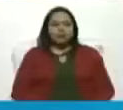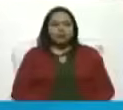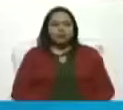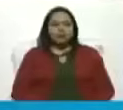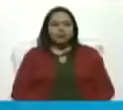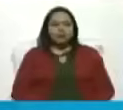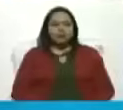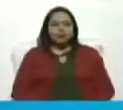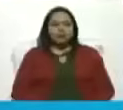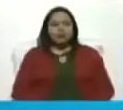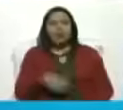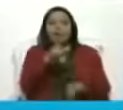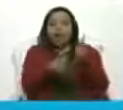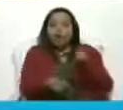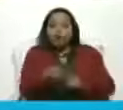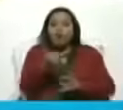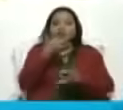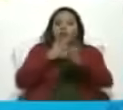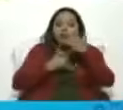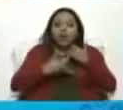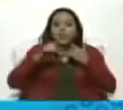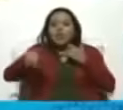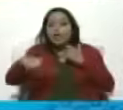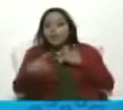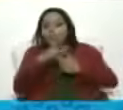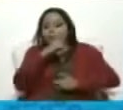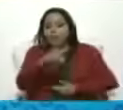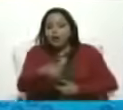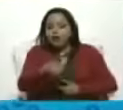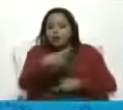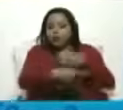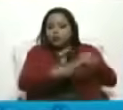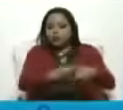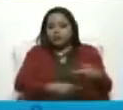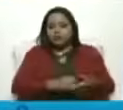Hay errores que se pagan caro.